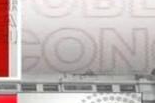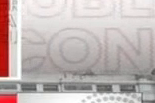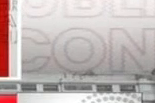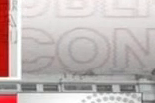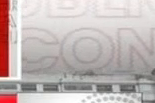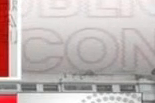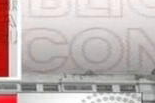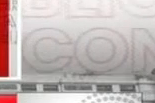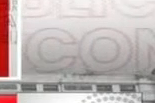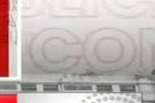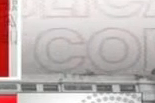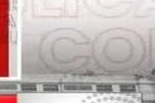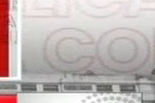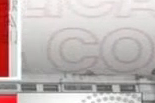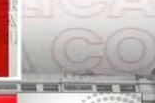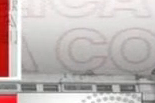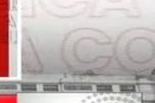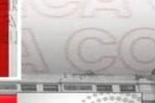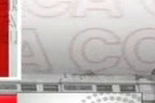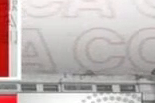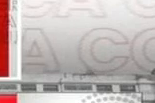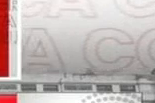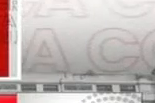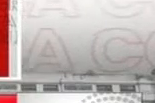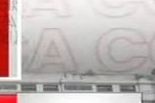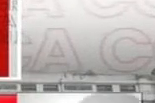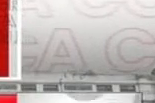preguntar, señor presidente. Gracias.